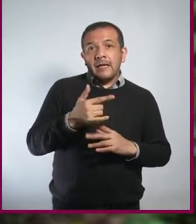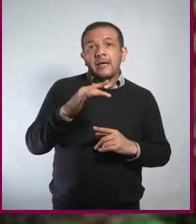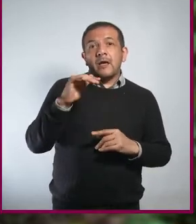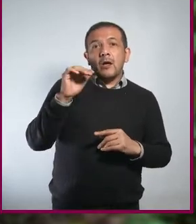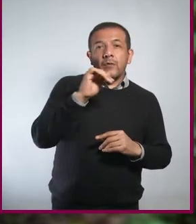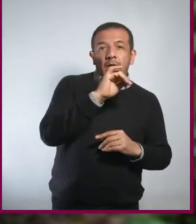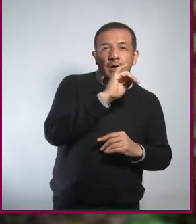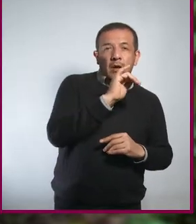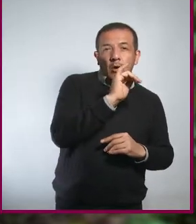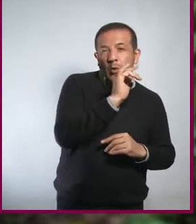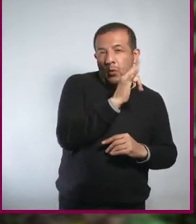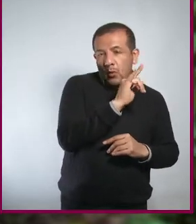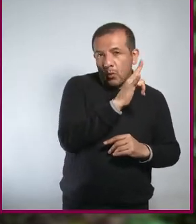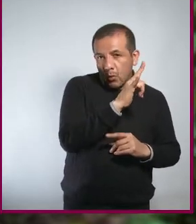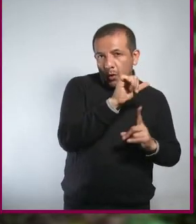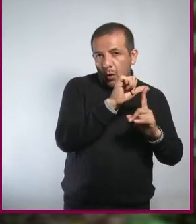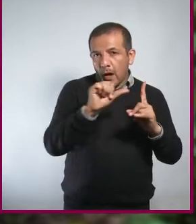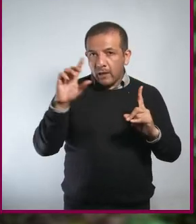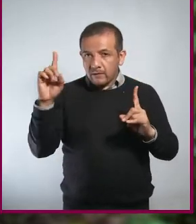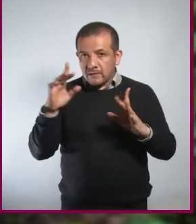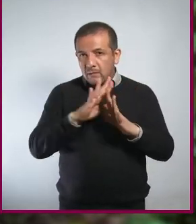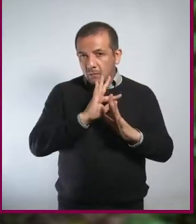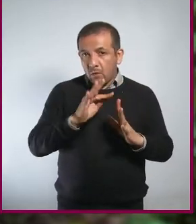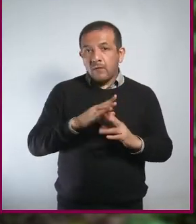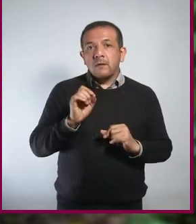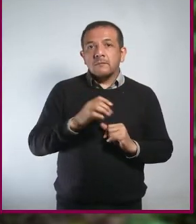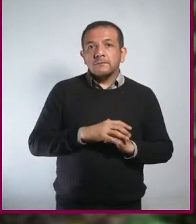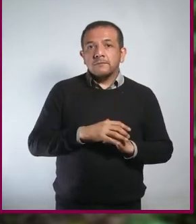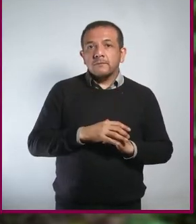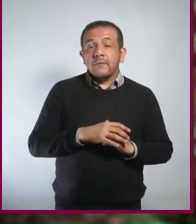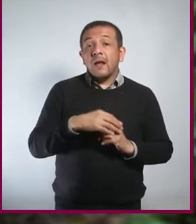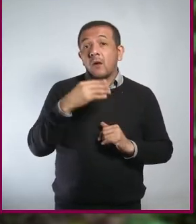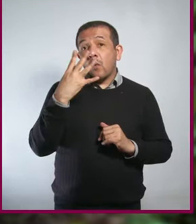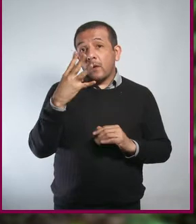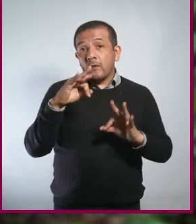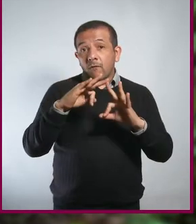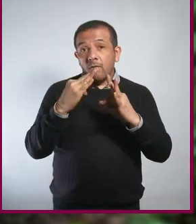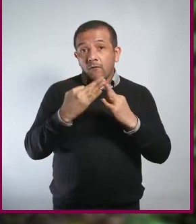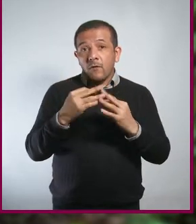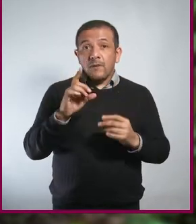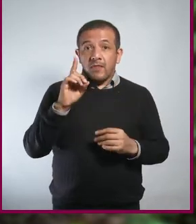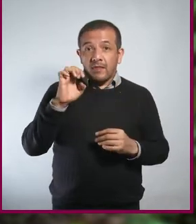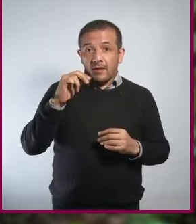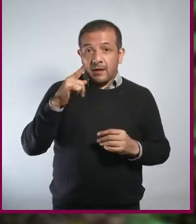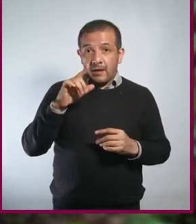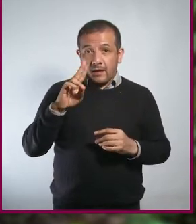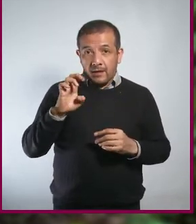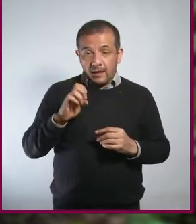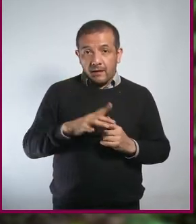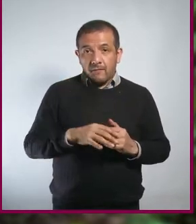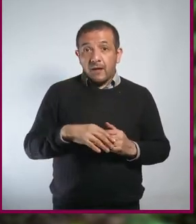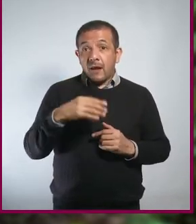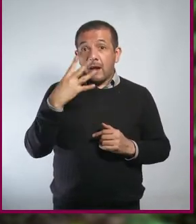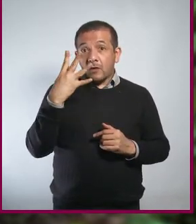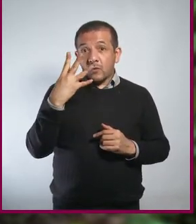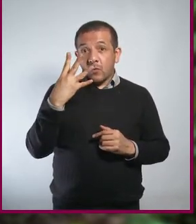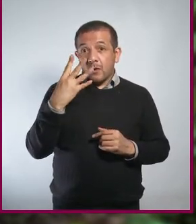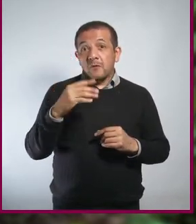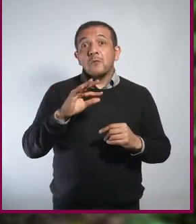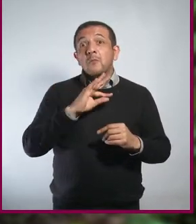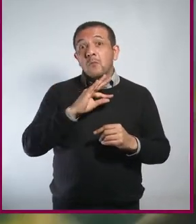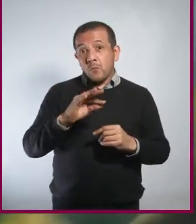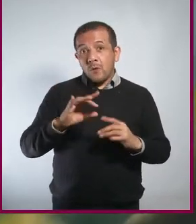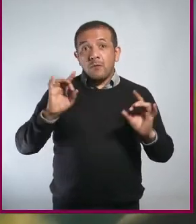Como ya dijimos, existen 4 serotipos de dengue y a veces circulan los 4